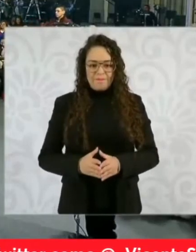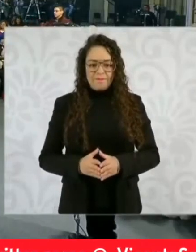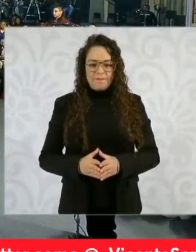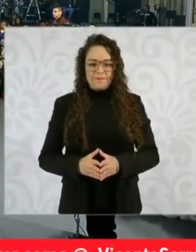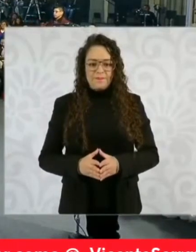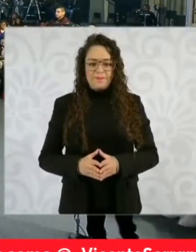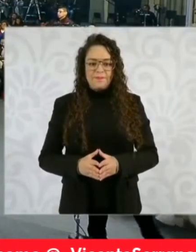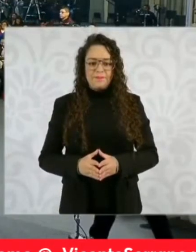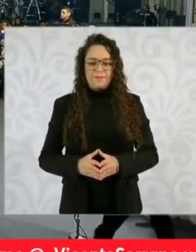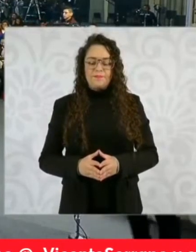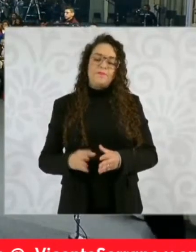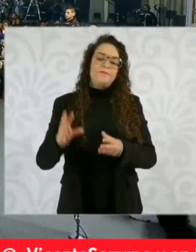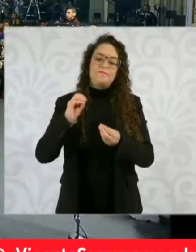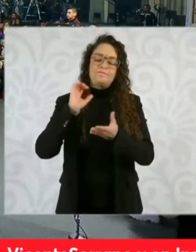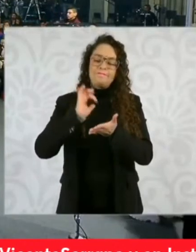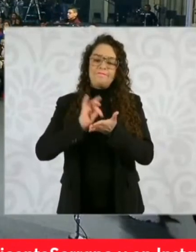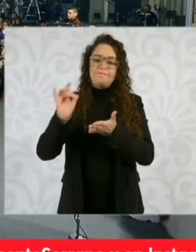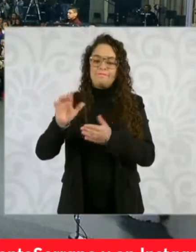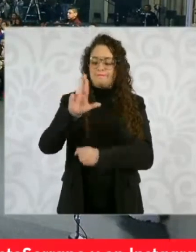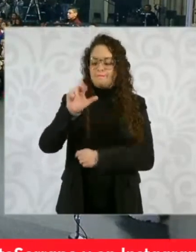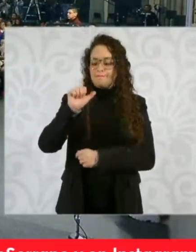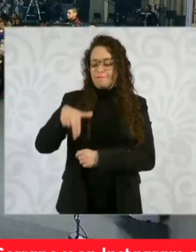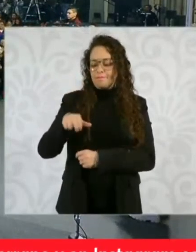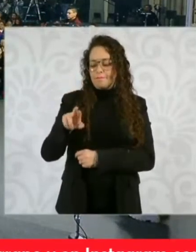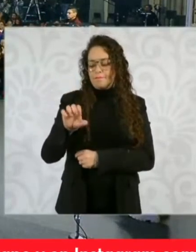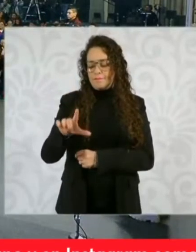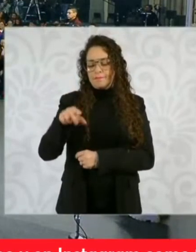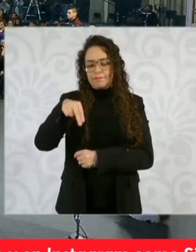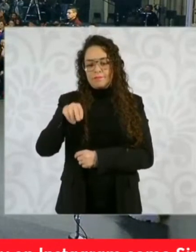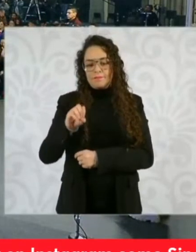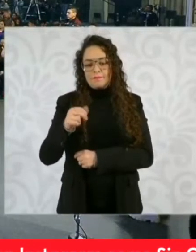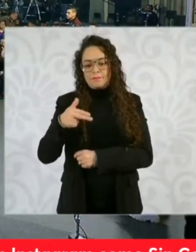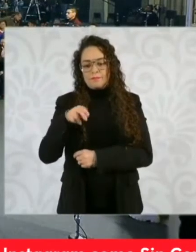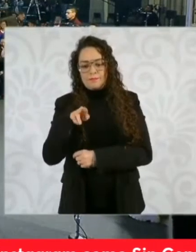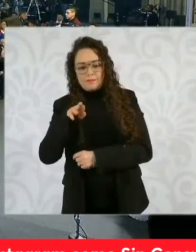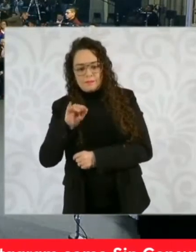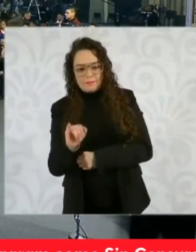Bueno, muchas gracias, Raquel, muchas gracias, Noemí, y ahora sí vamos a las preguntas.